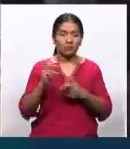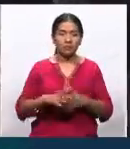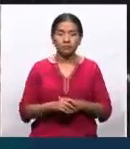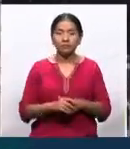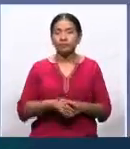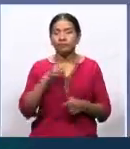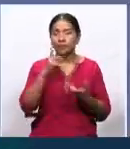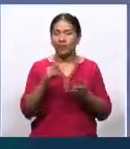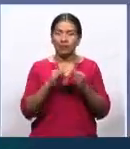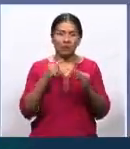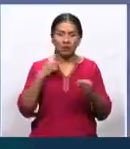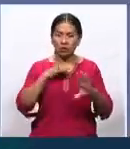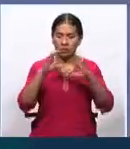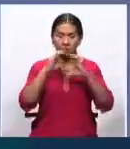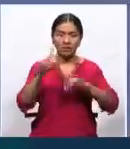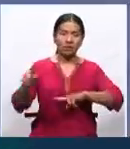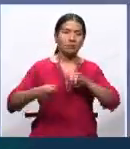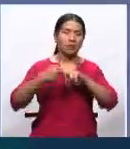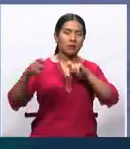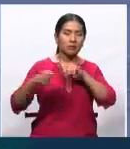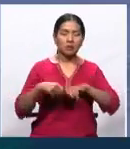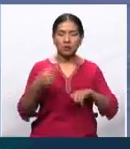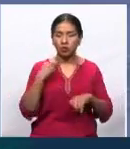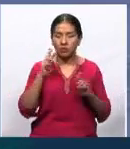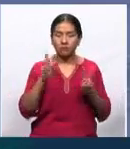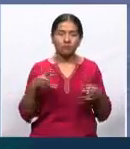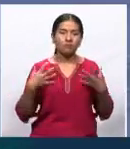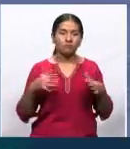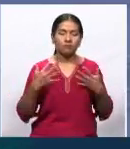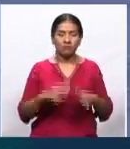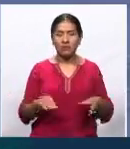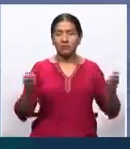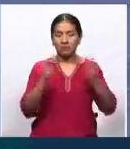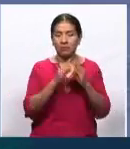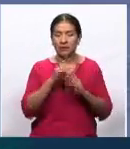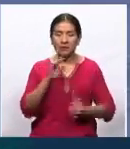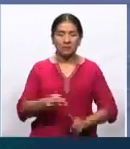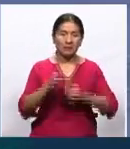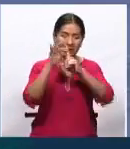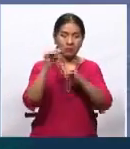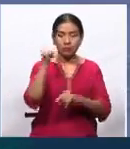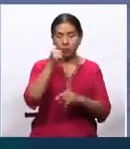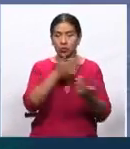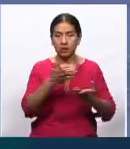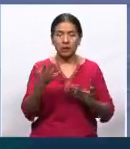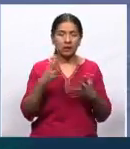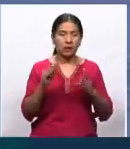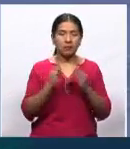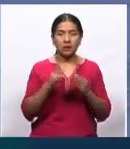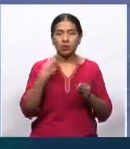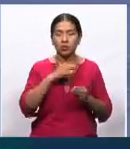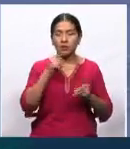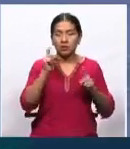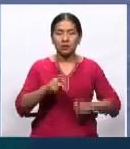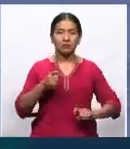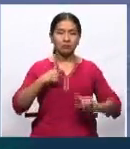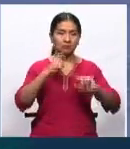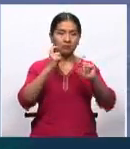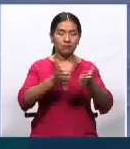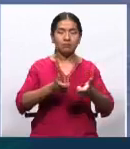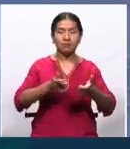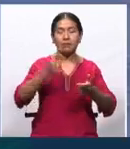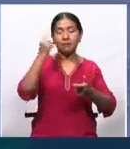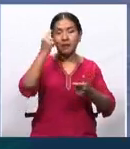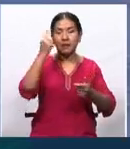intimidando, amenazando con agresiones y violencia, particularmente a las dirigentes mujeres en Santa Cruz, y en ese sentido pedimos